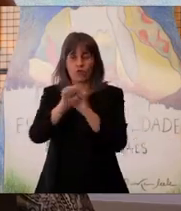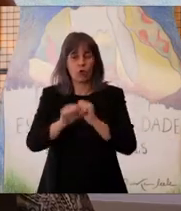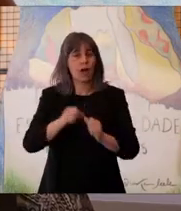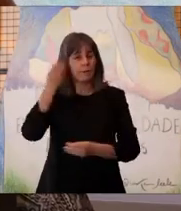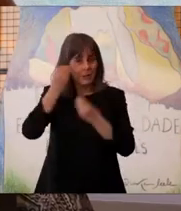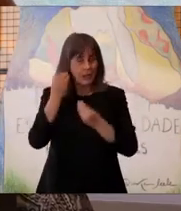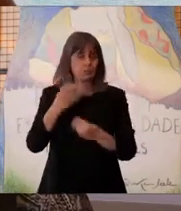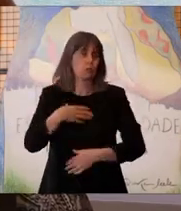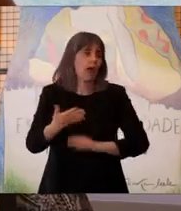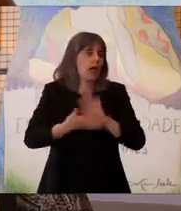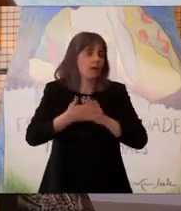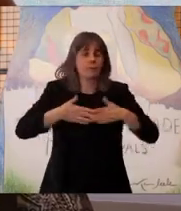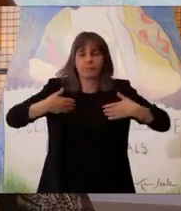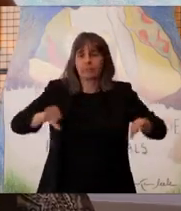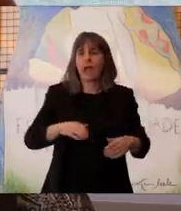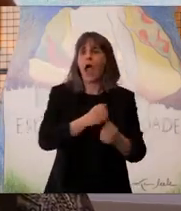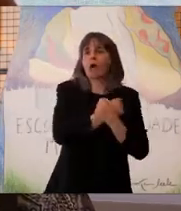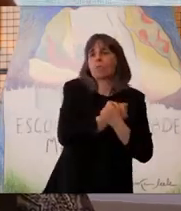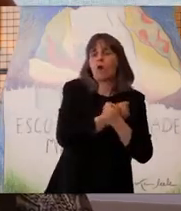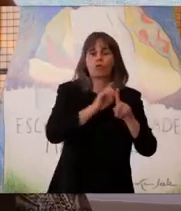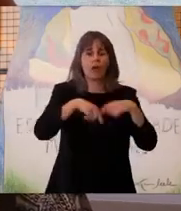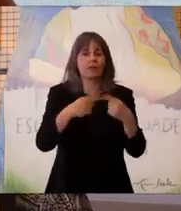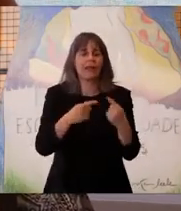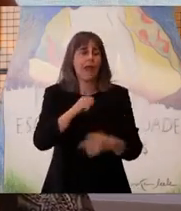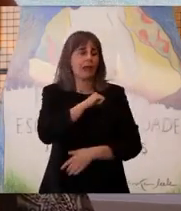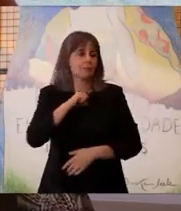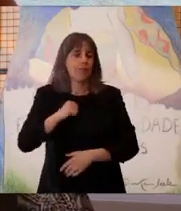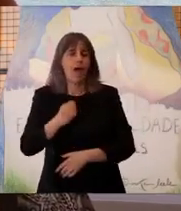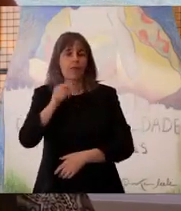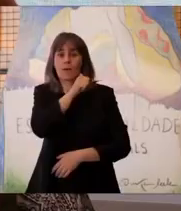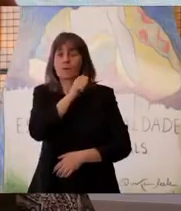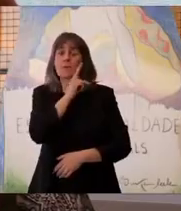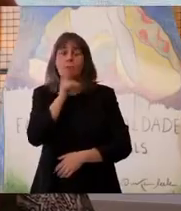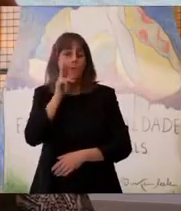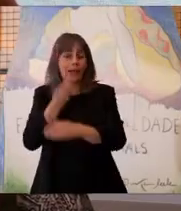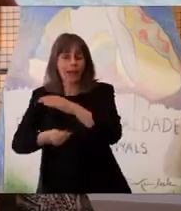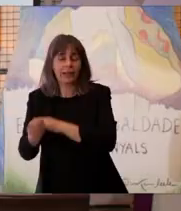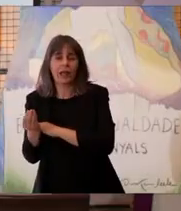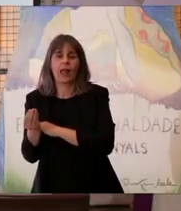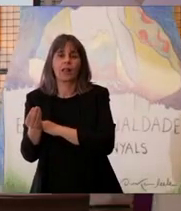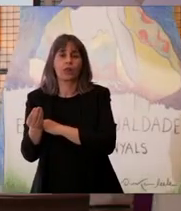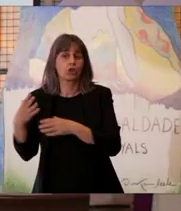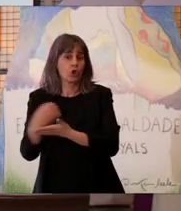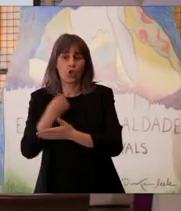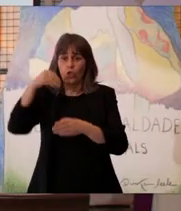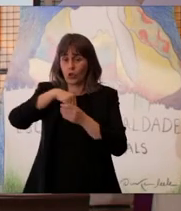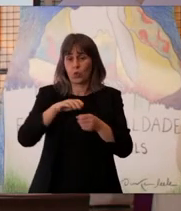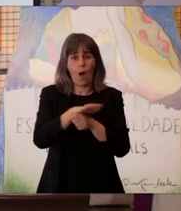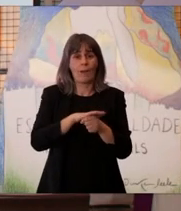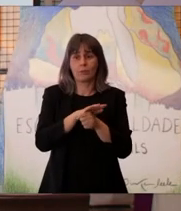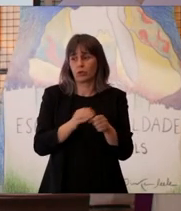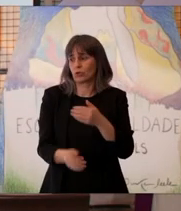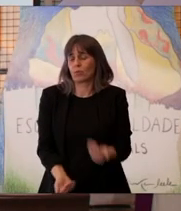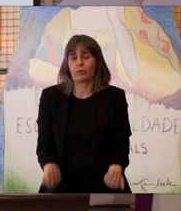de todo el amor la familia la intimidad la maternidad todo eso está dentro de ese ámbito y lo llevamos pegado